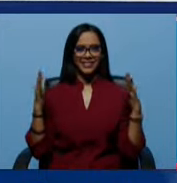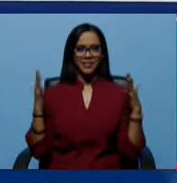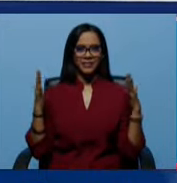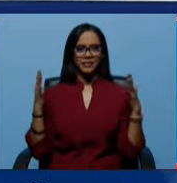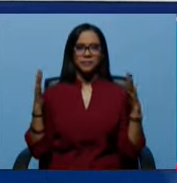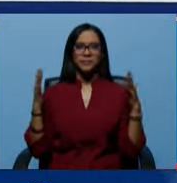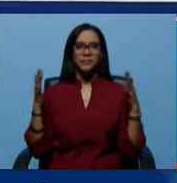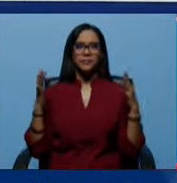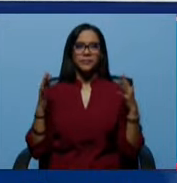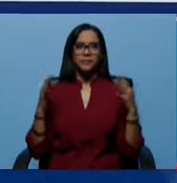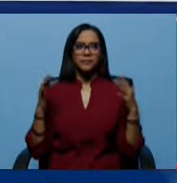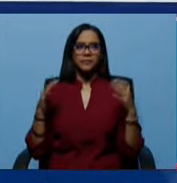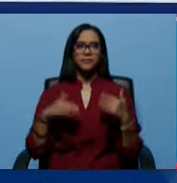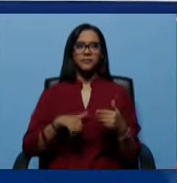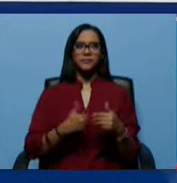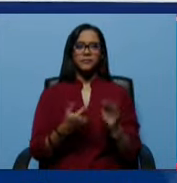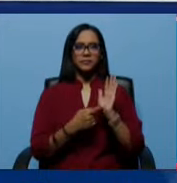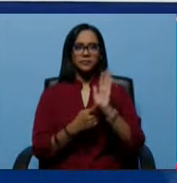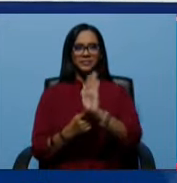Poder mostrar